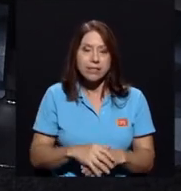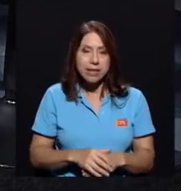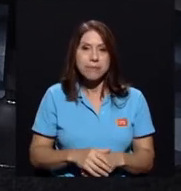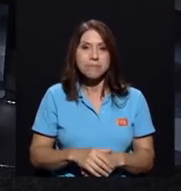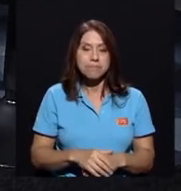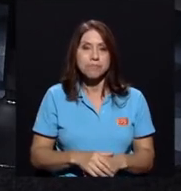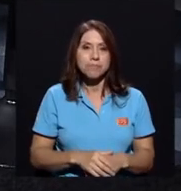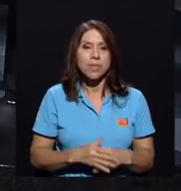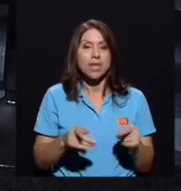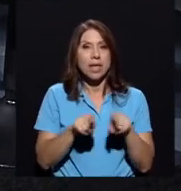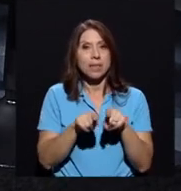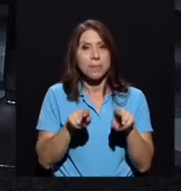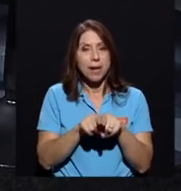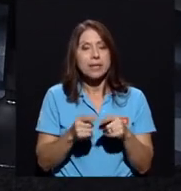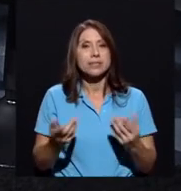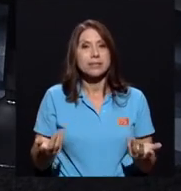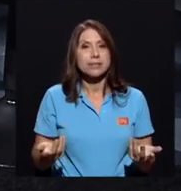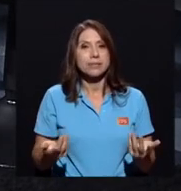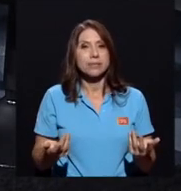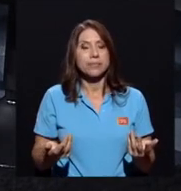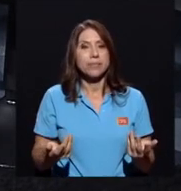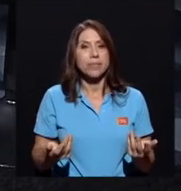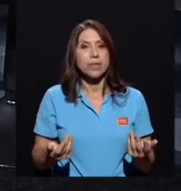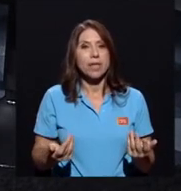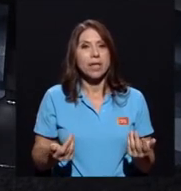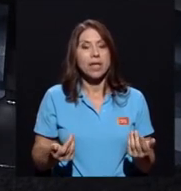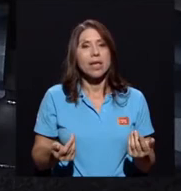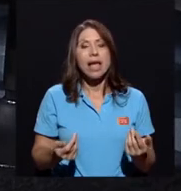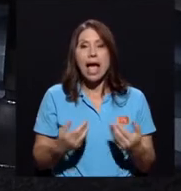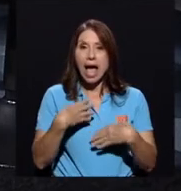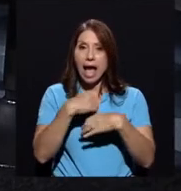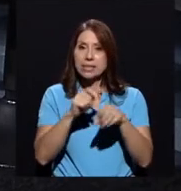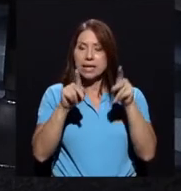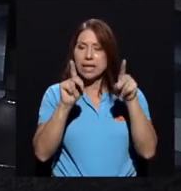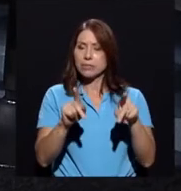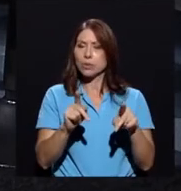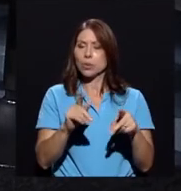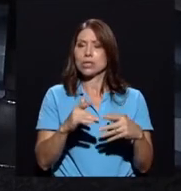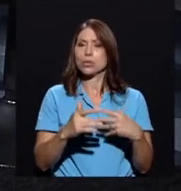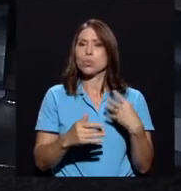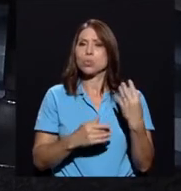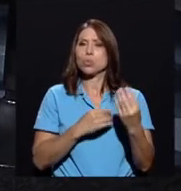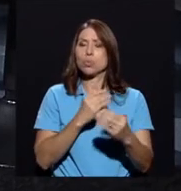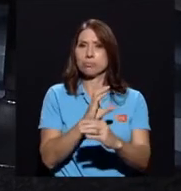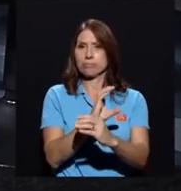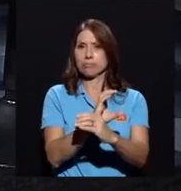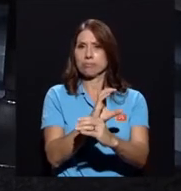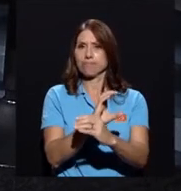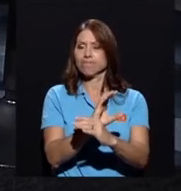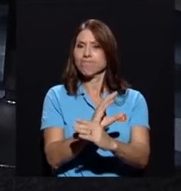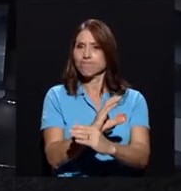y además llama a la prudencia y sobre